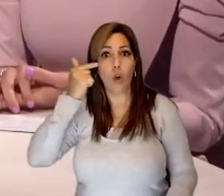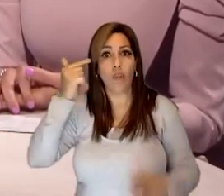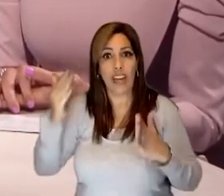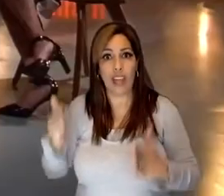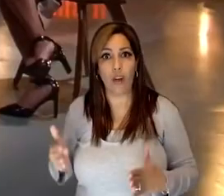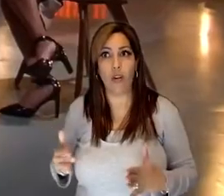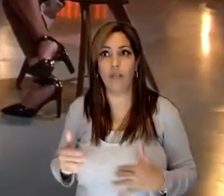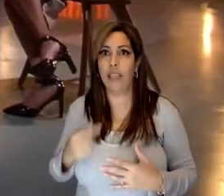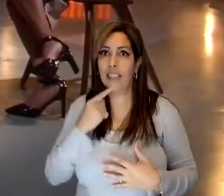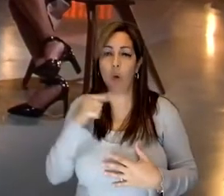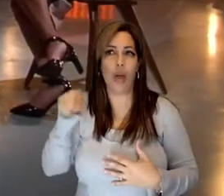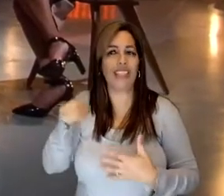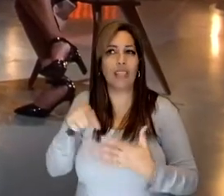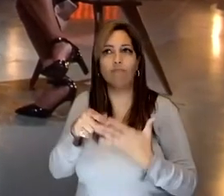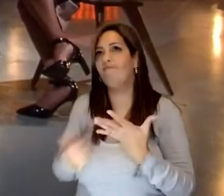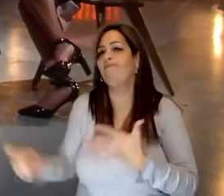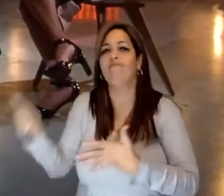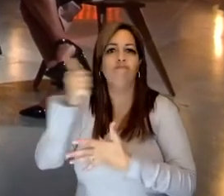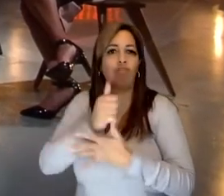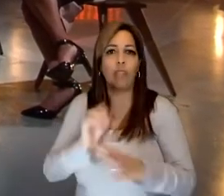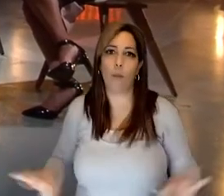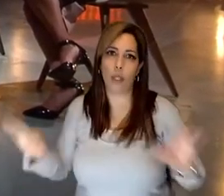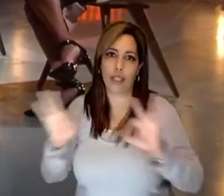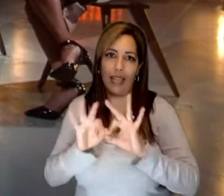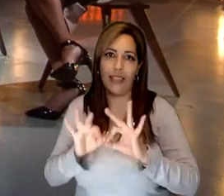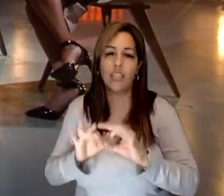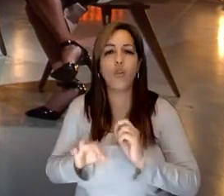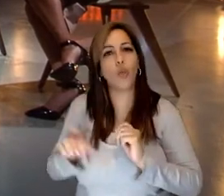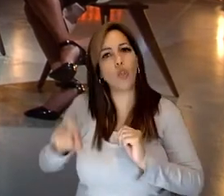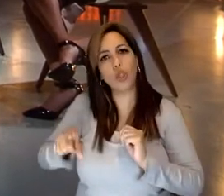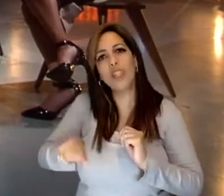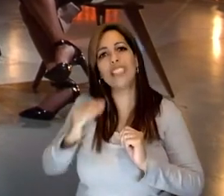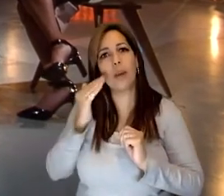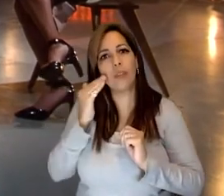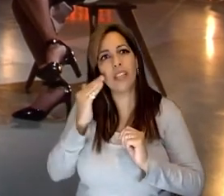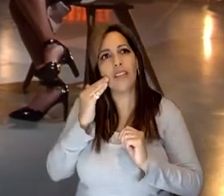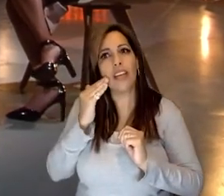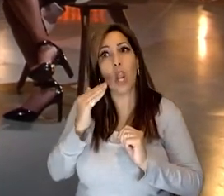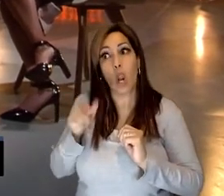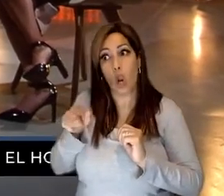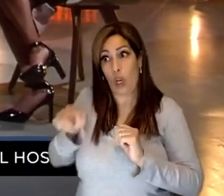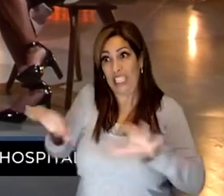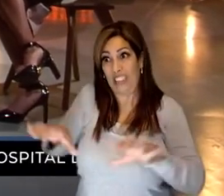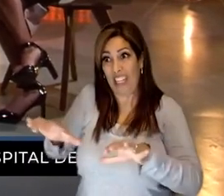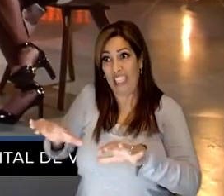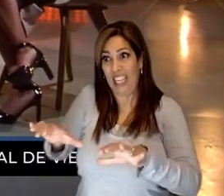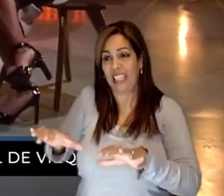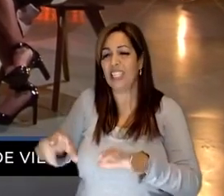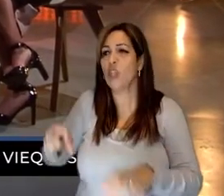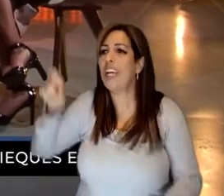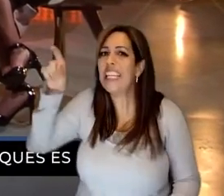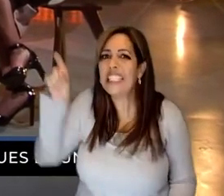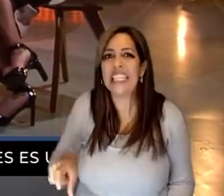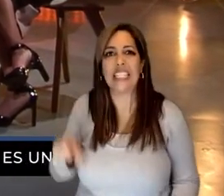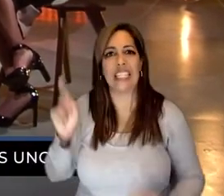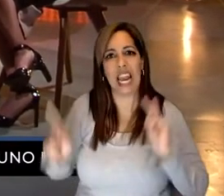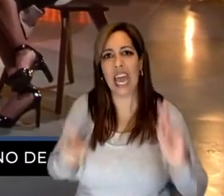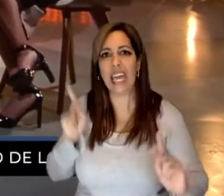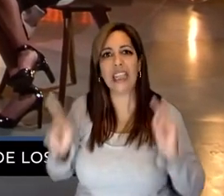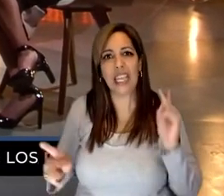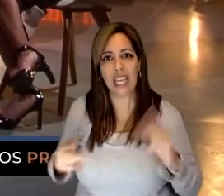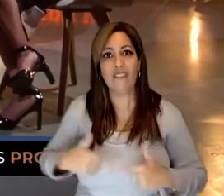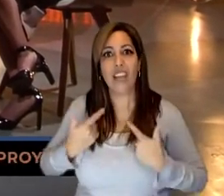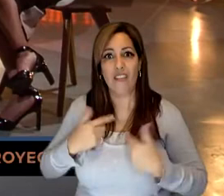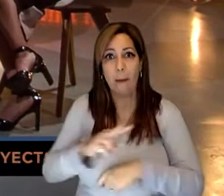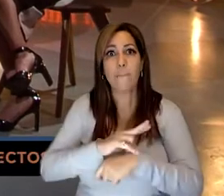gobernador, para él, este es uno de sus proyectos más importantes y nosotros nos teníamos que asegurar de que lo que se hiciera allí era lo que necesitaba